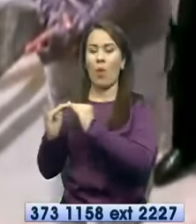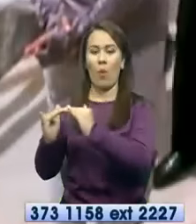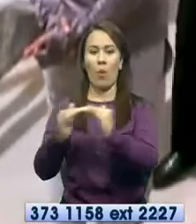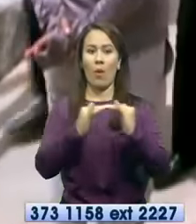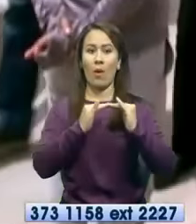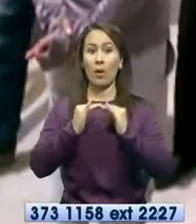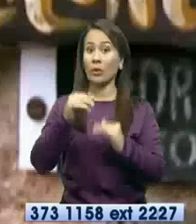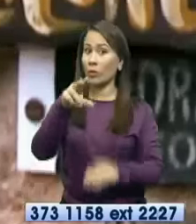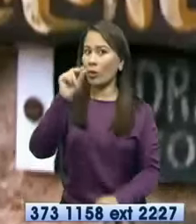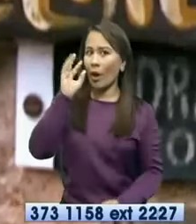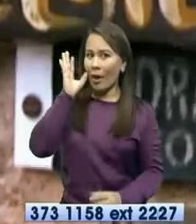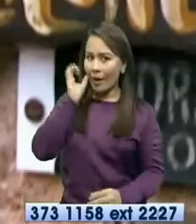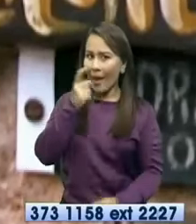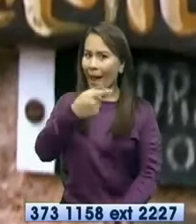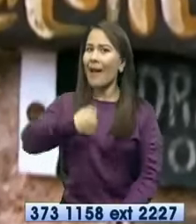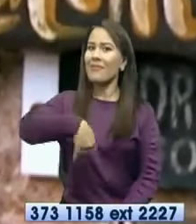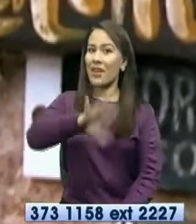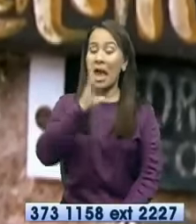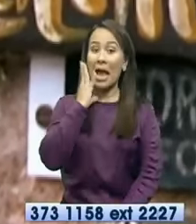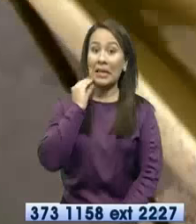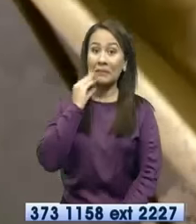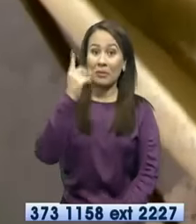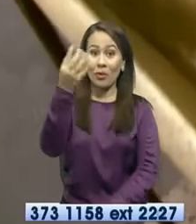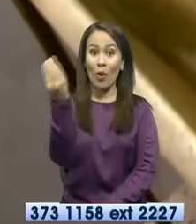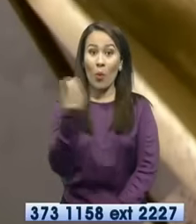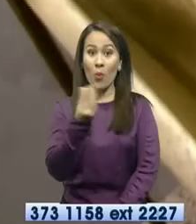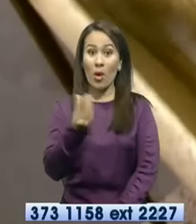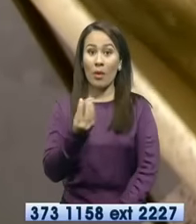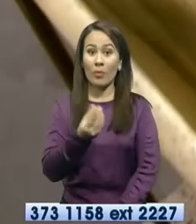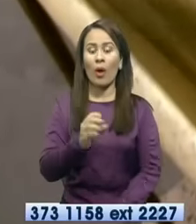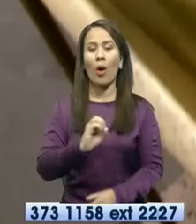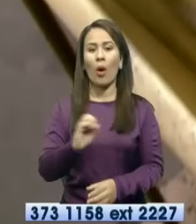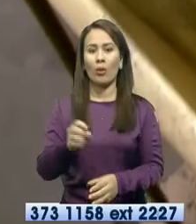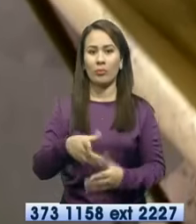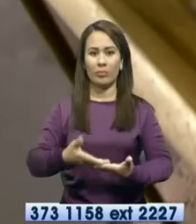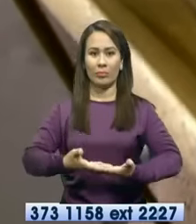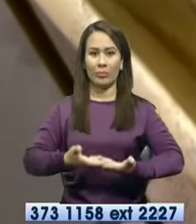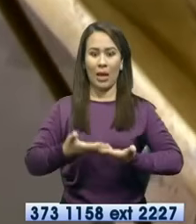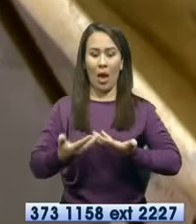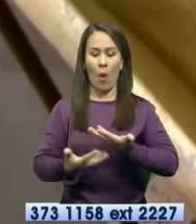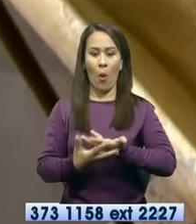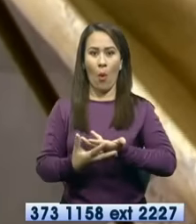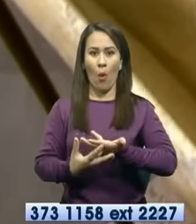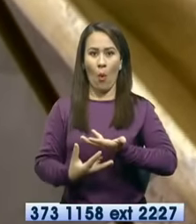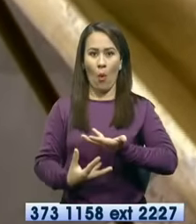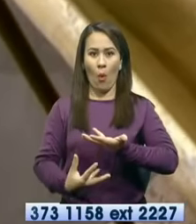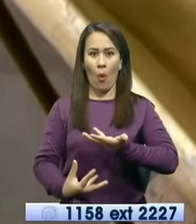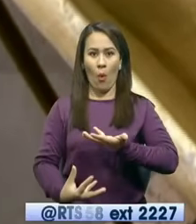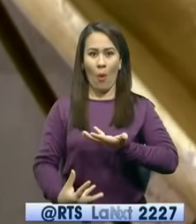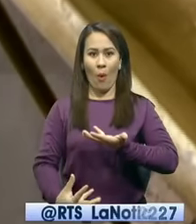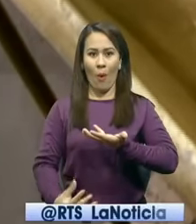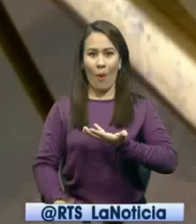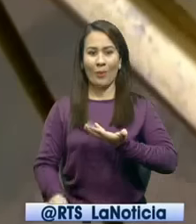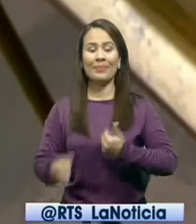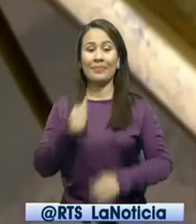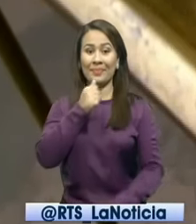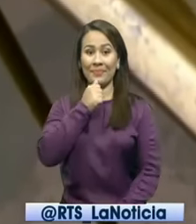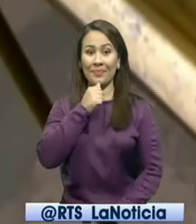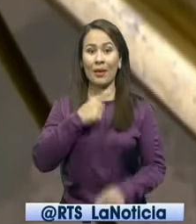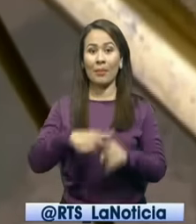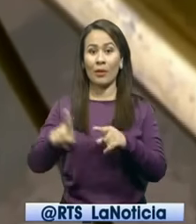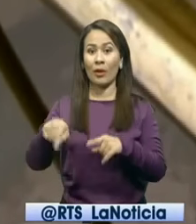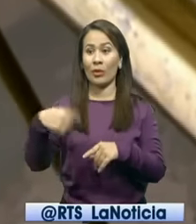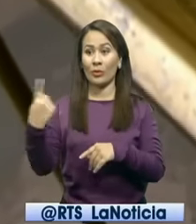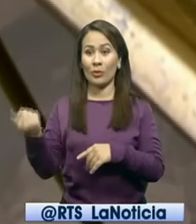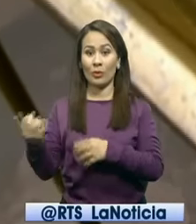si no lo cree? Hay experimentos que lo prueban, como este. Justo en la línea ecuatorial el agua cae perpendicularmente, mientras que en el